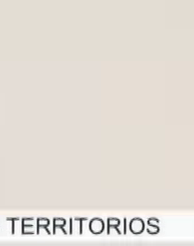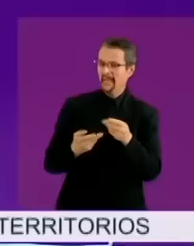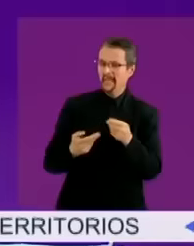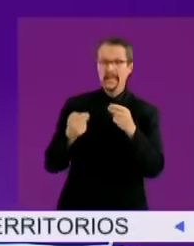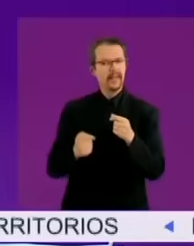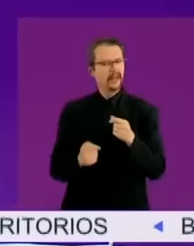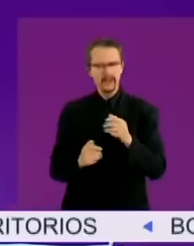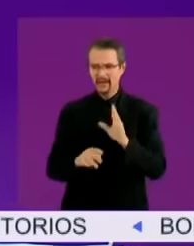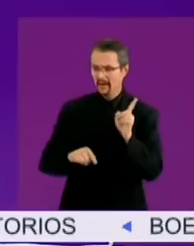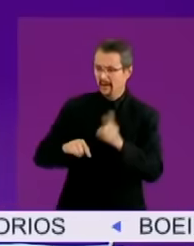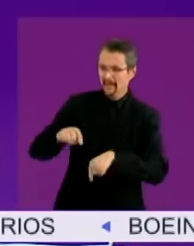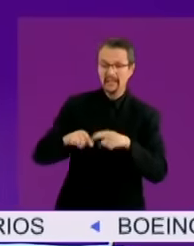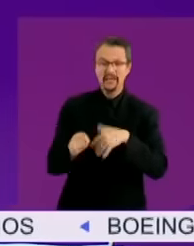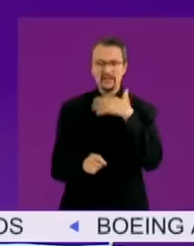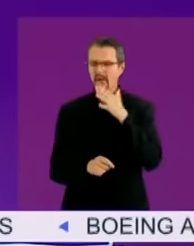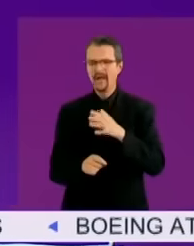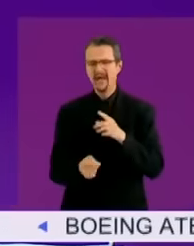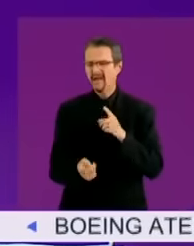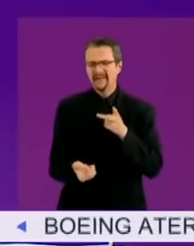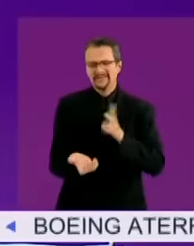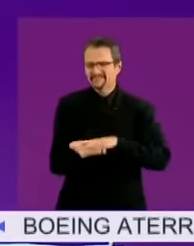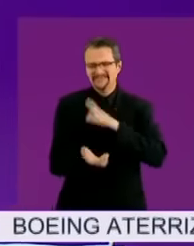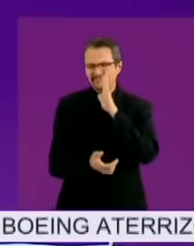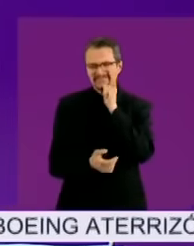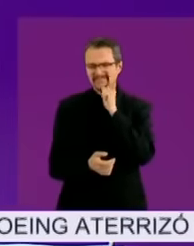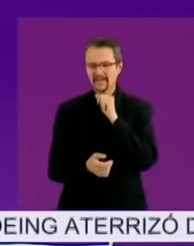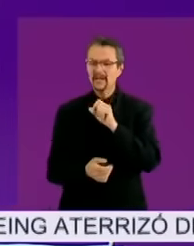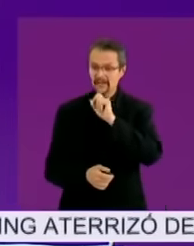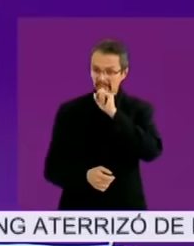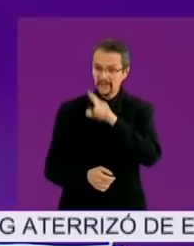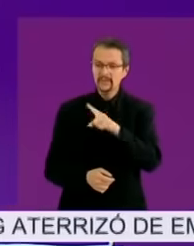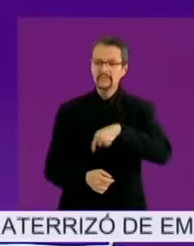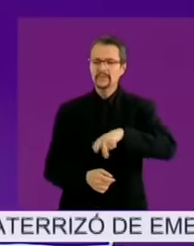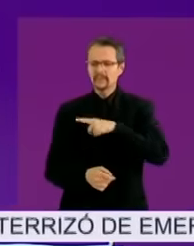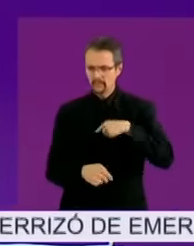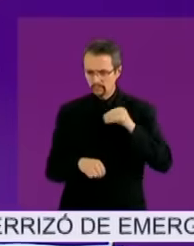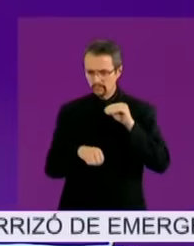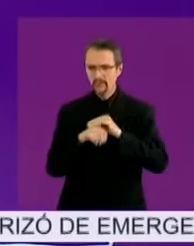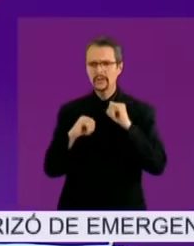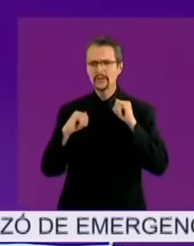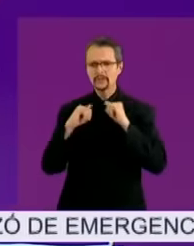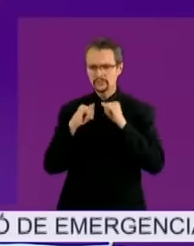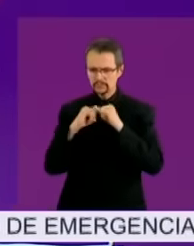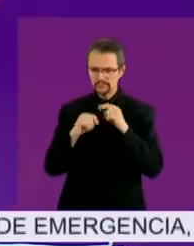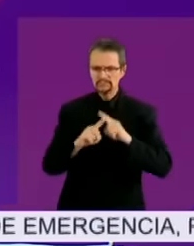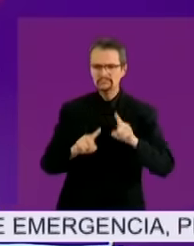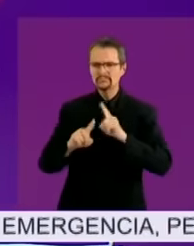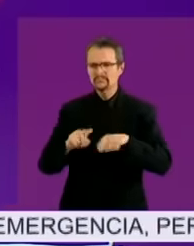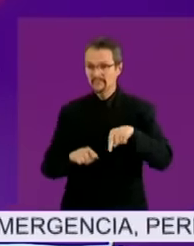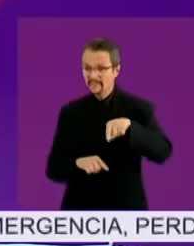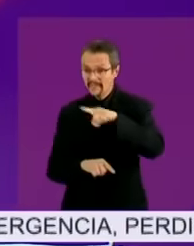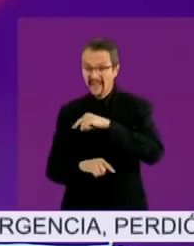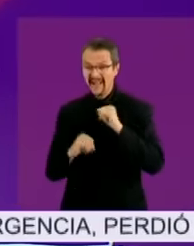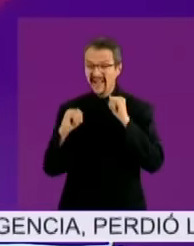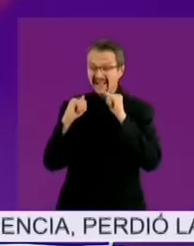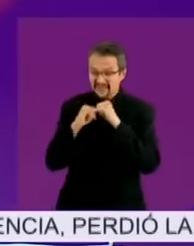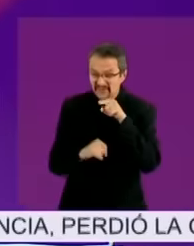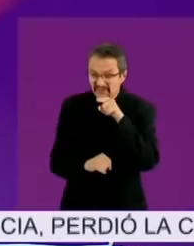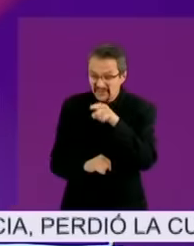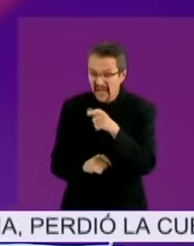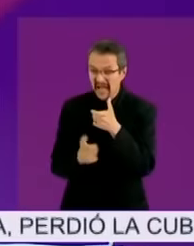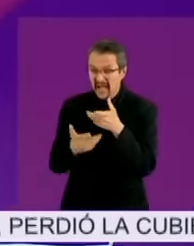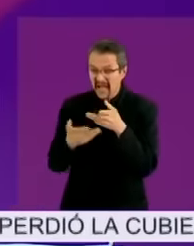Y lo segundo, son distintas instituciones que hemos planteado que no representan más gasto, como la